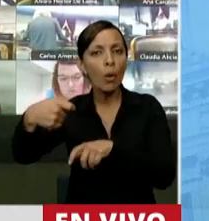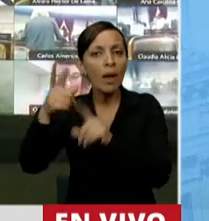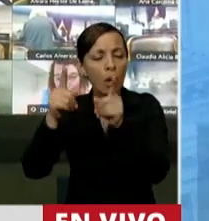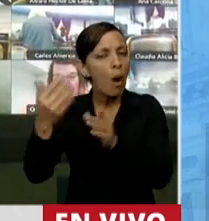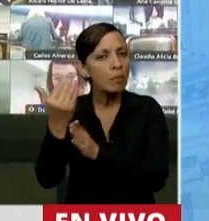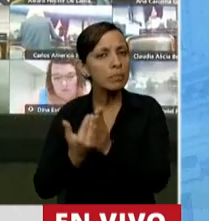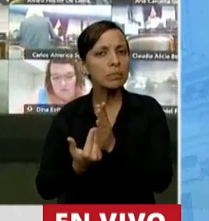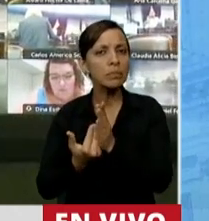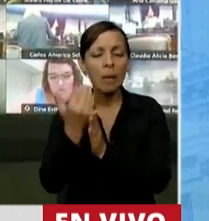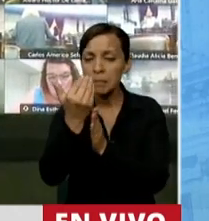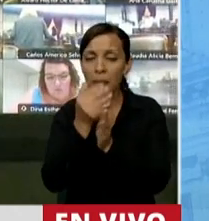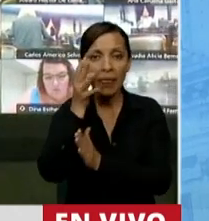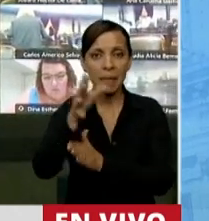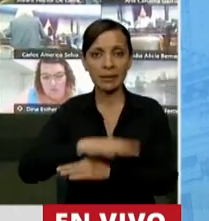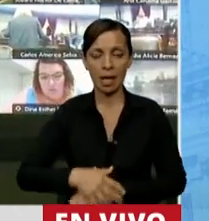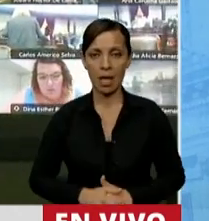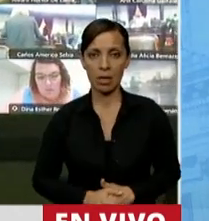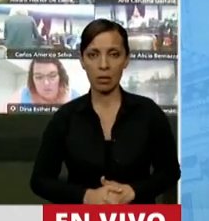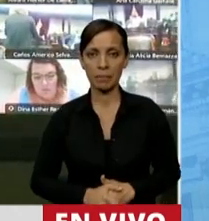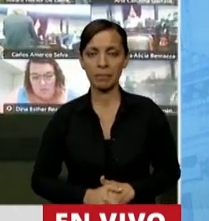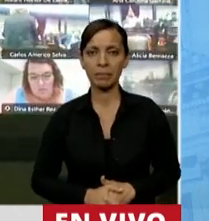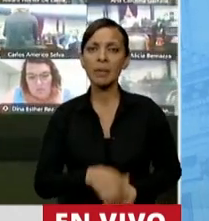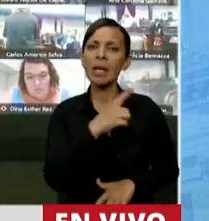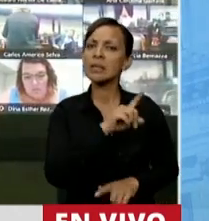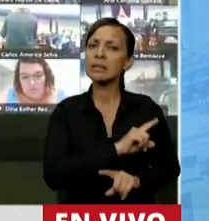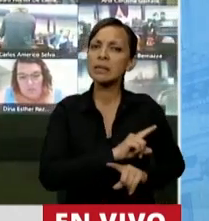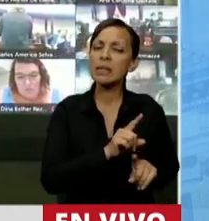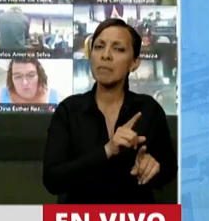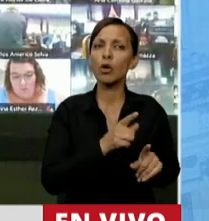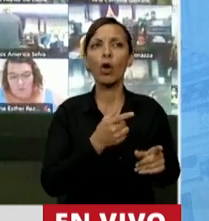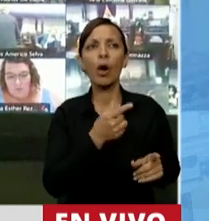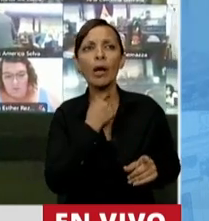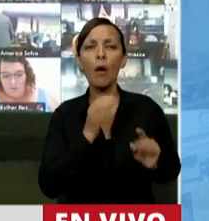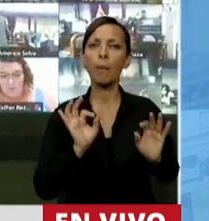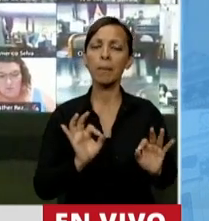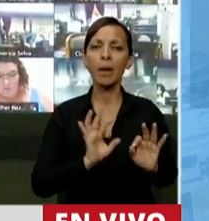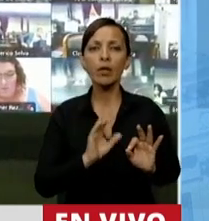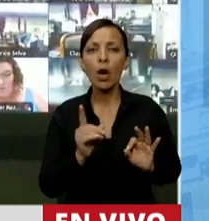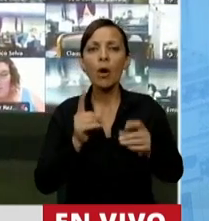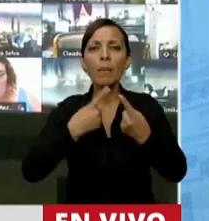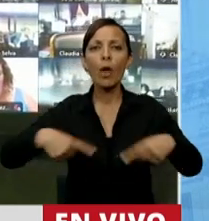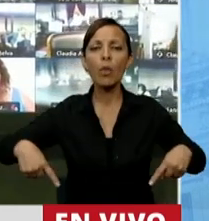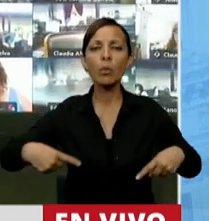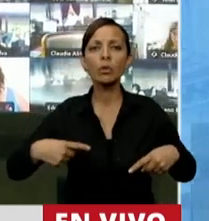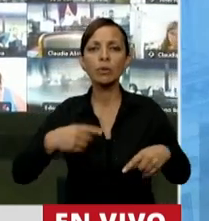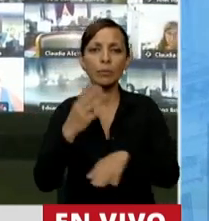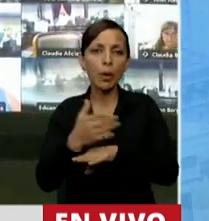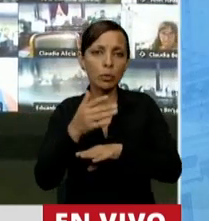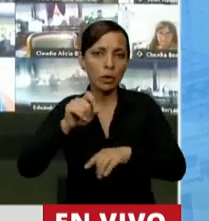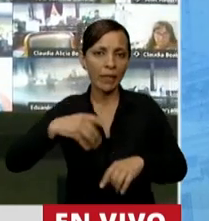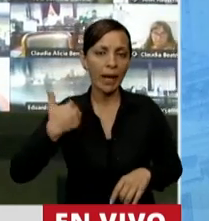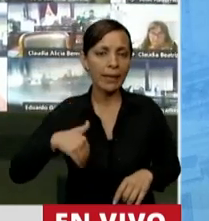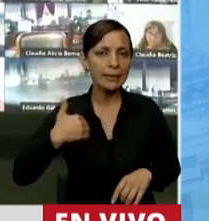manera fenomenal. Tampoco les alcanzó con subir el impuesto a los productos que producimos en